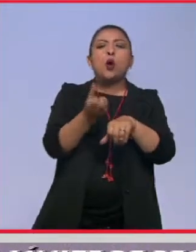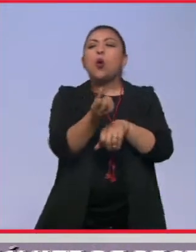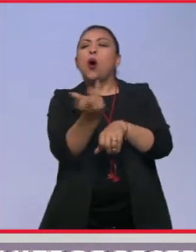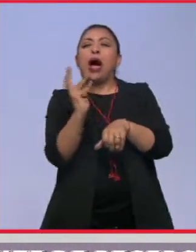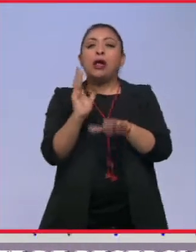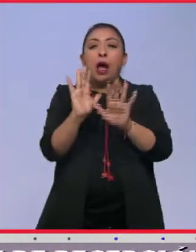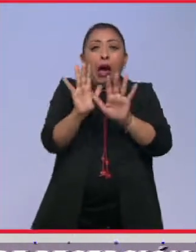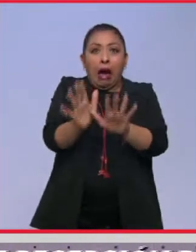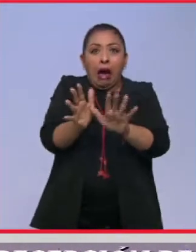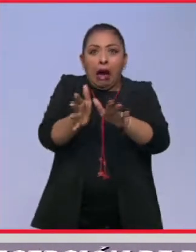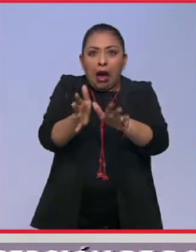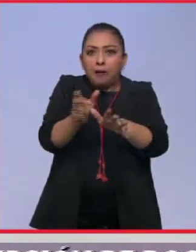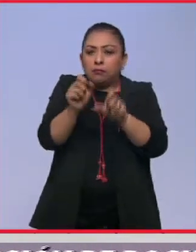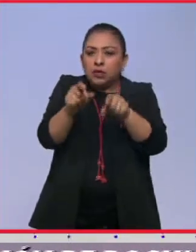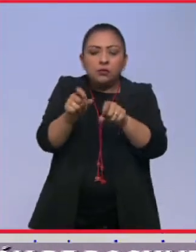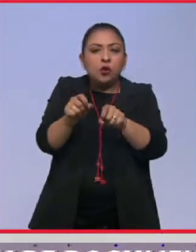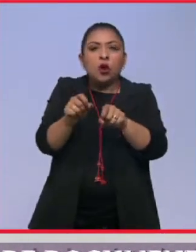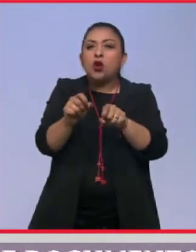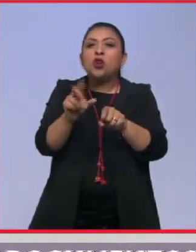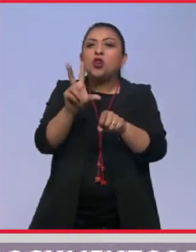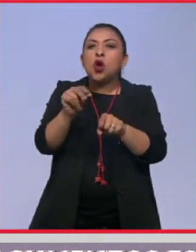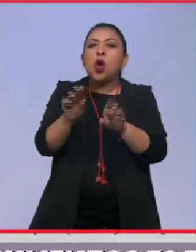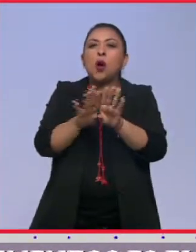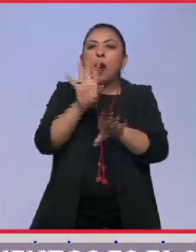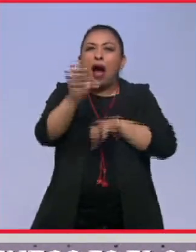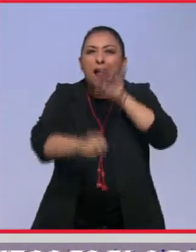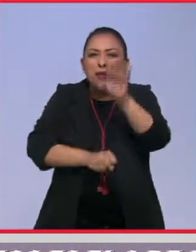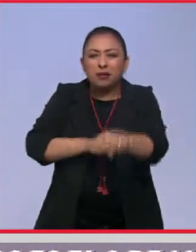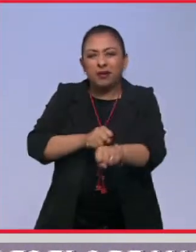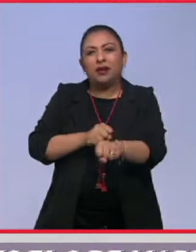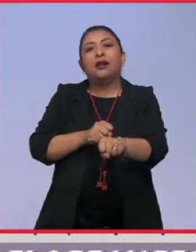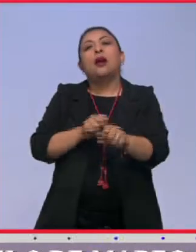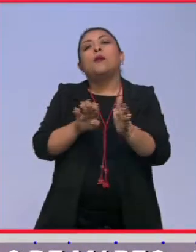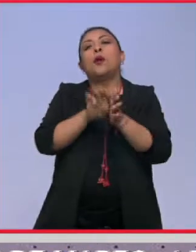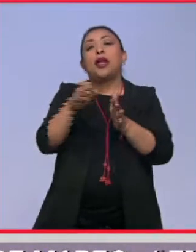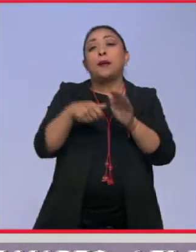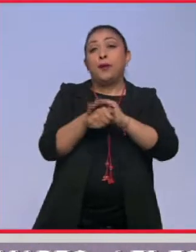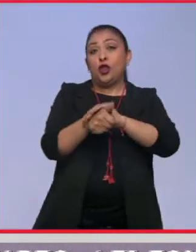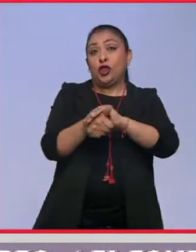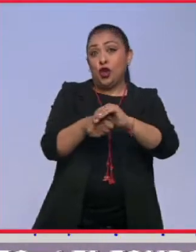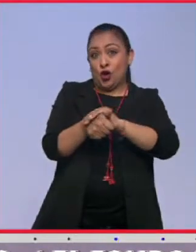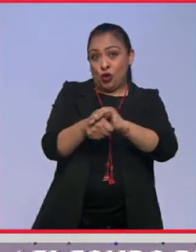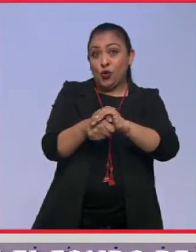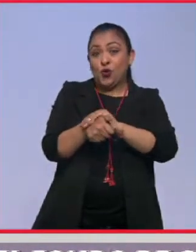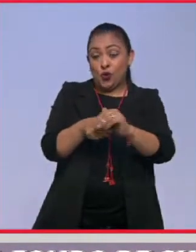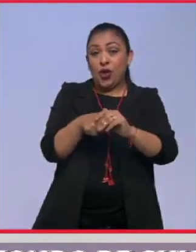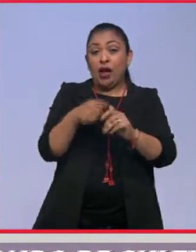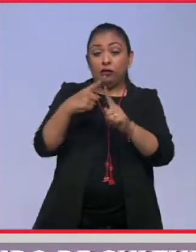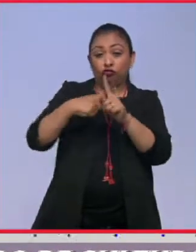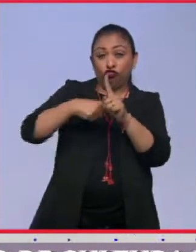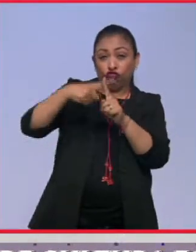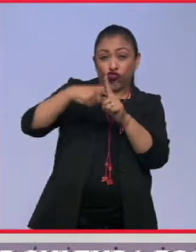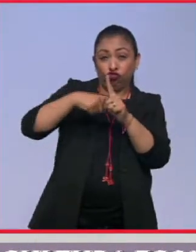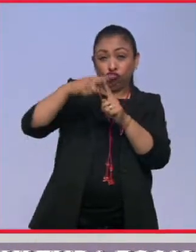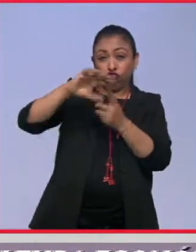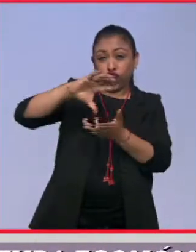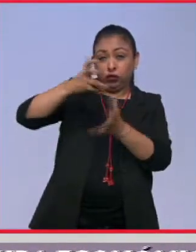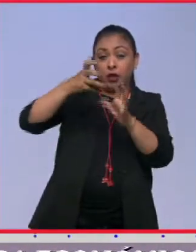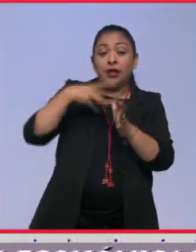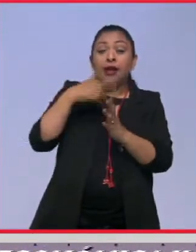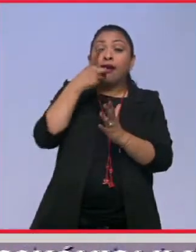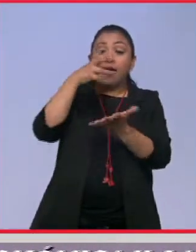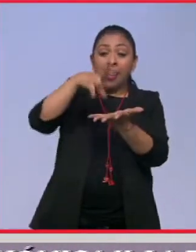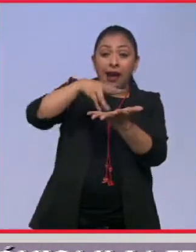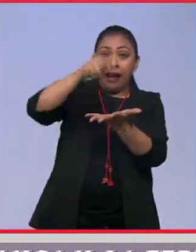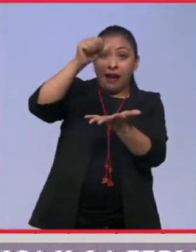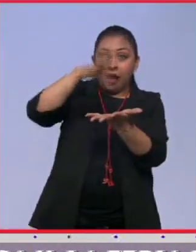individuos, sino el que no sea tan consumido o cazado, y me refiero Exacto. a la tortuga. El calentamiento climático provoca que la arena tenga